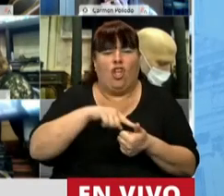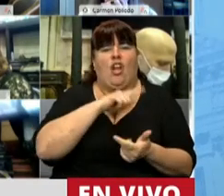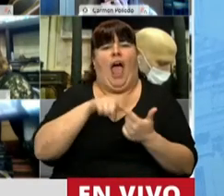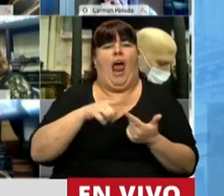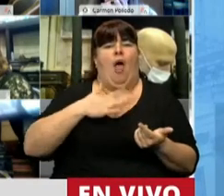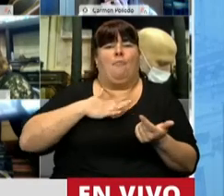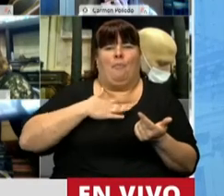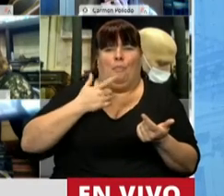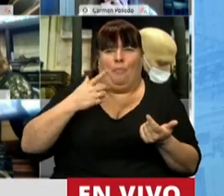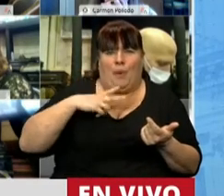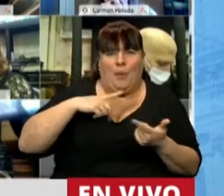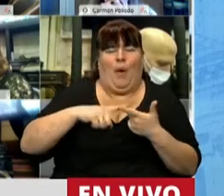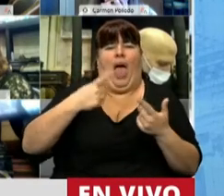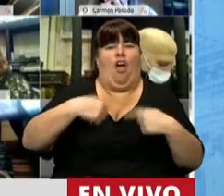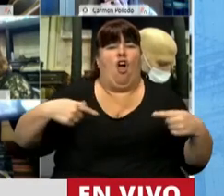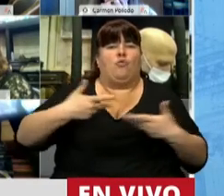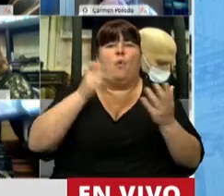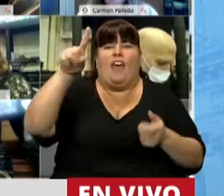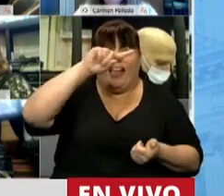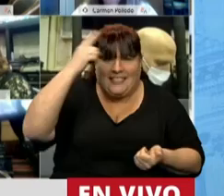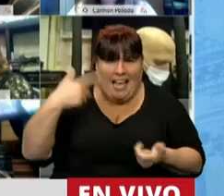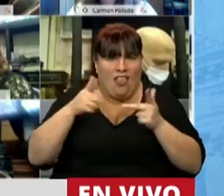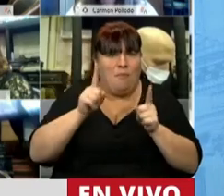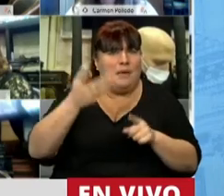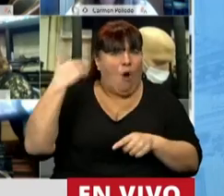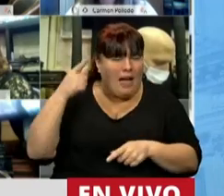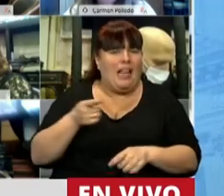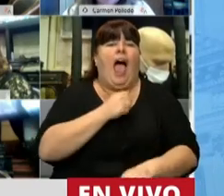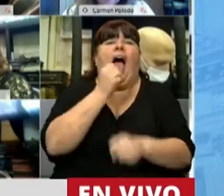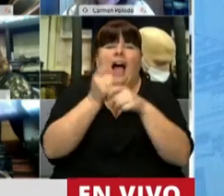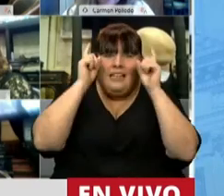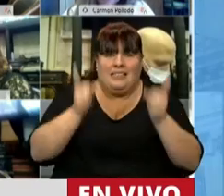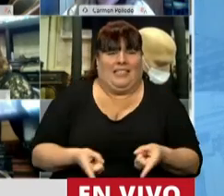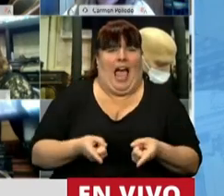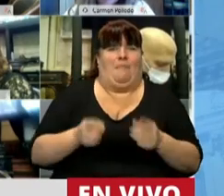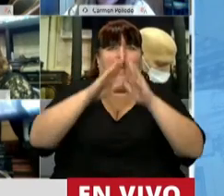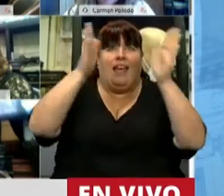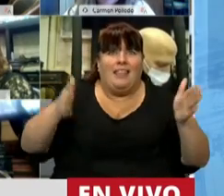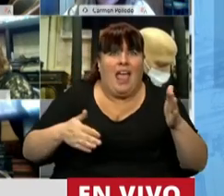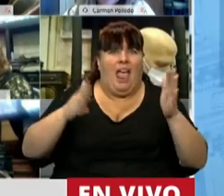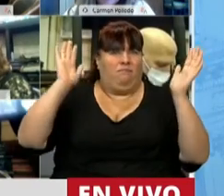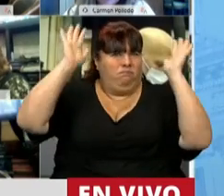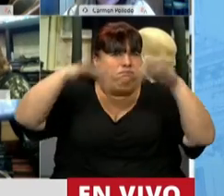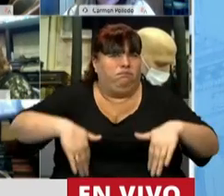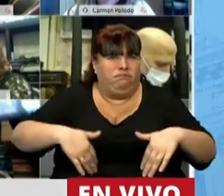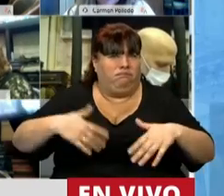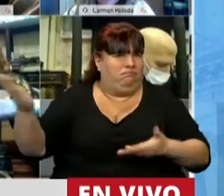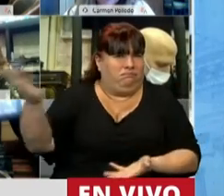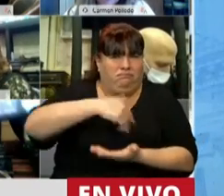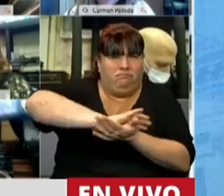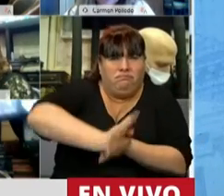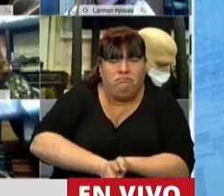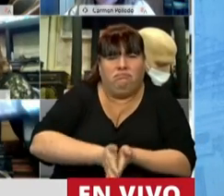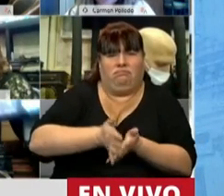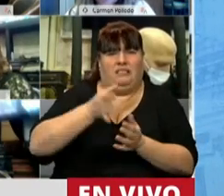la propiedad privada, los bienes públicos del Estado, como decía, e inclusive los templos que han sido